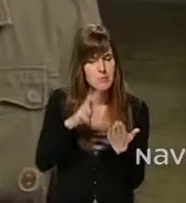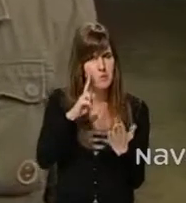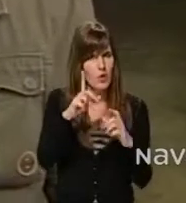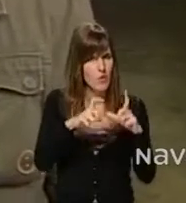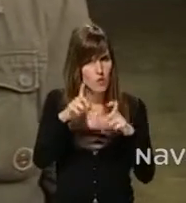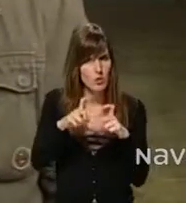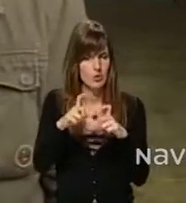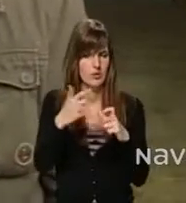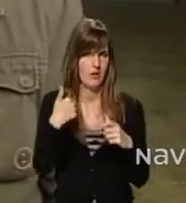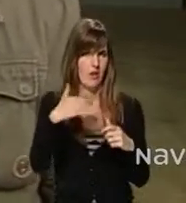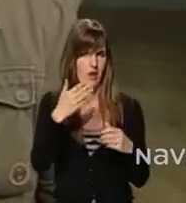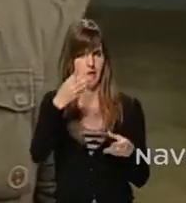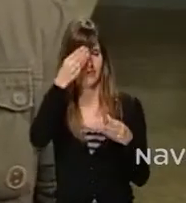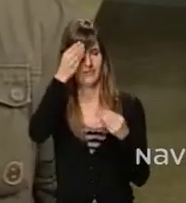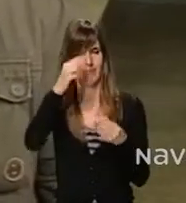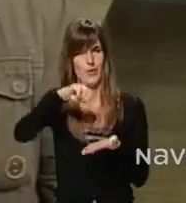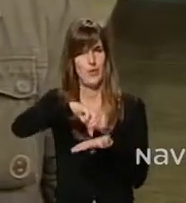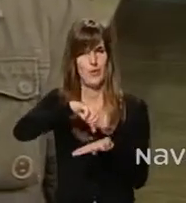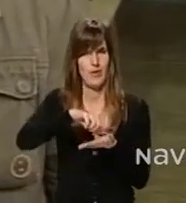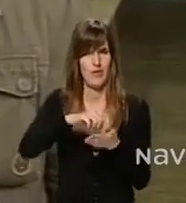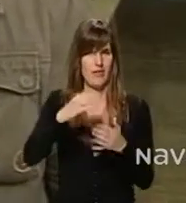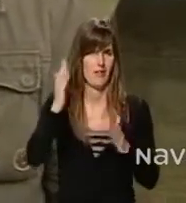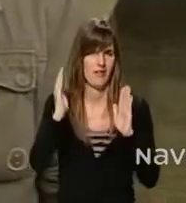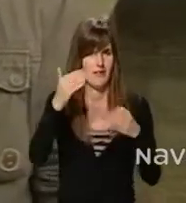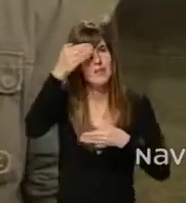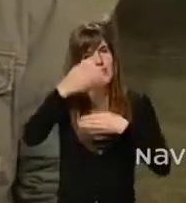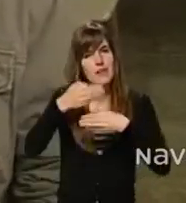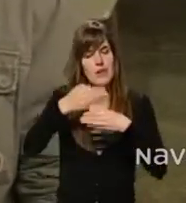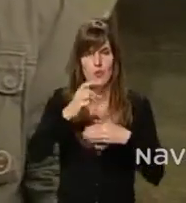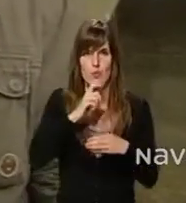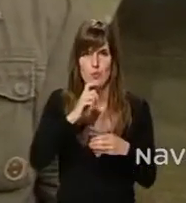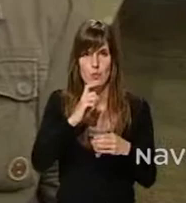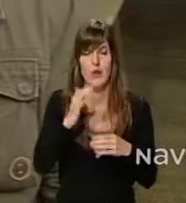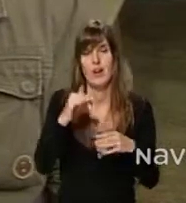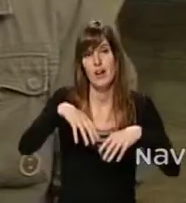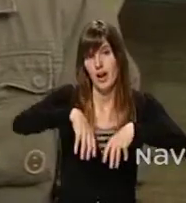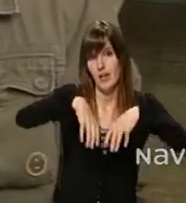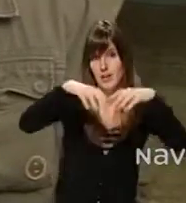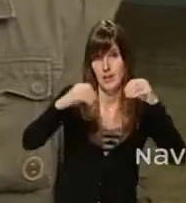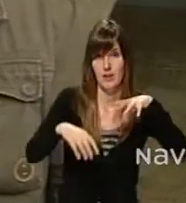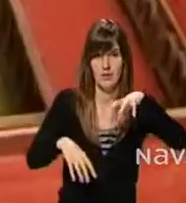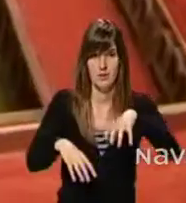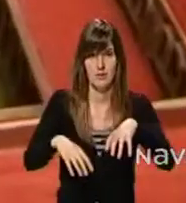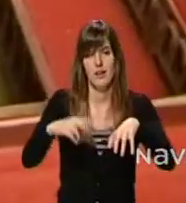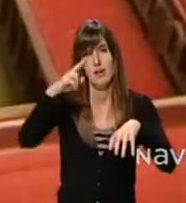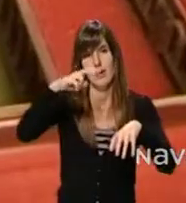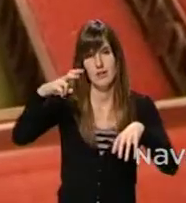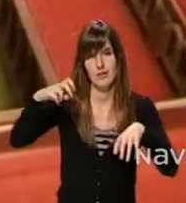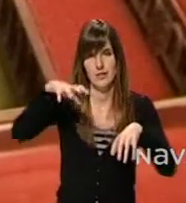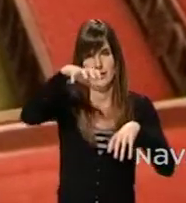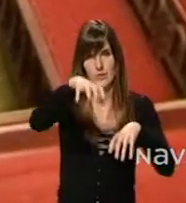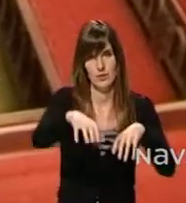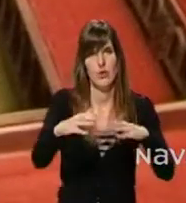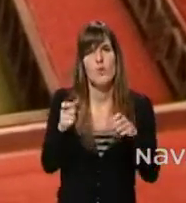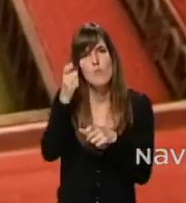material para hacerme una ciudad medieval. La ciudad medieval pues consta pues, de una catedral, de un castillo, un